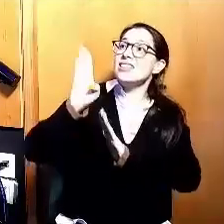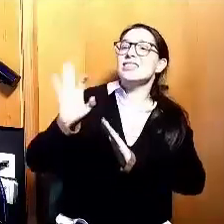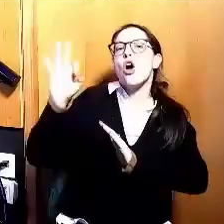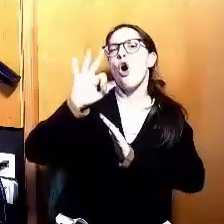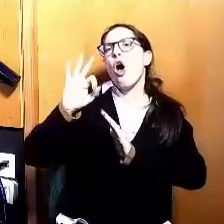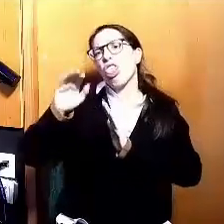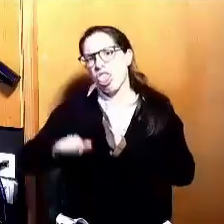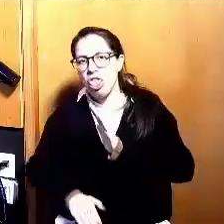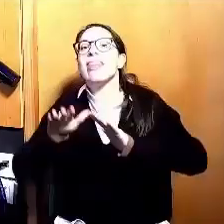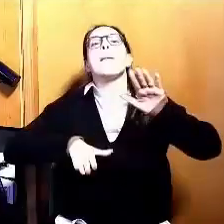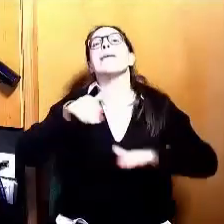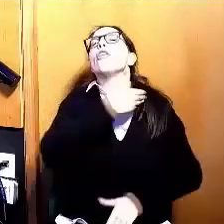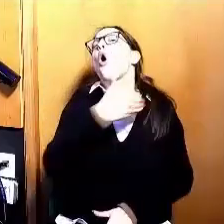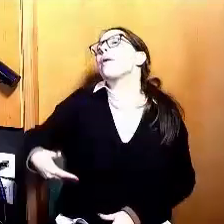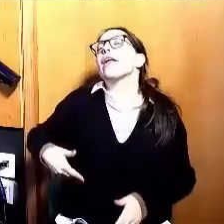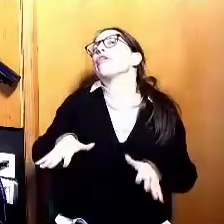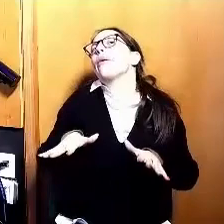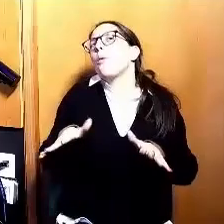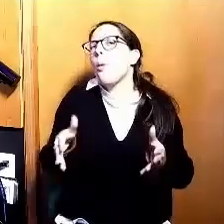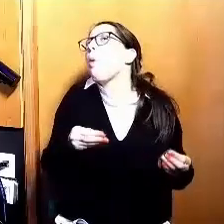políticas de los gobiernos en turno.